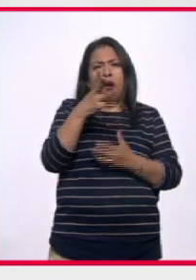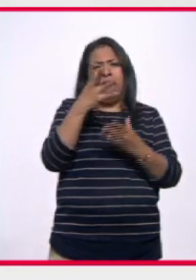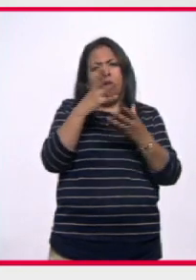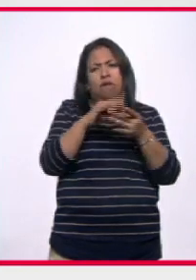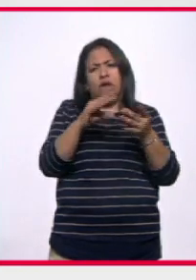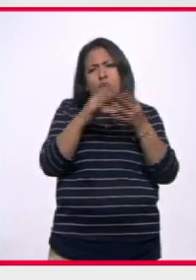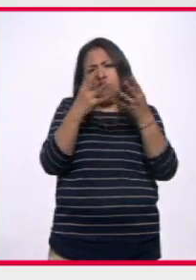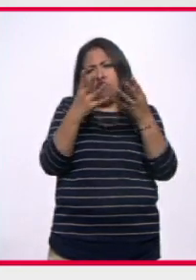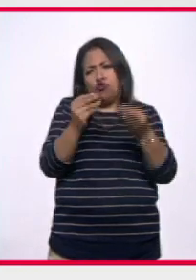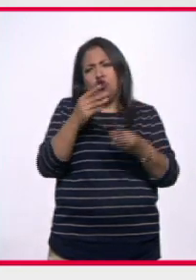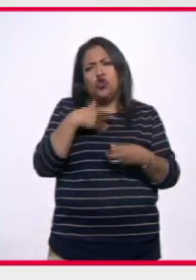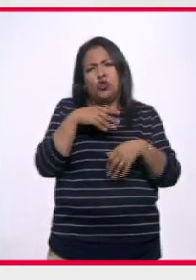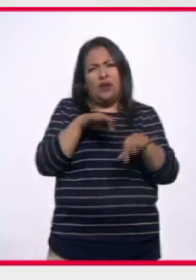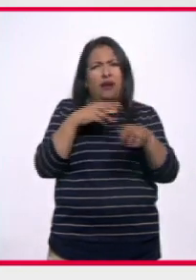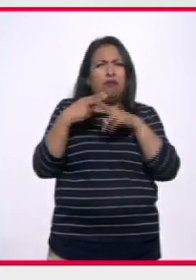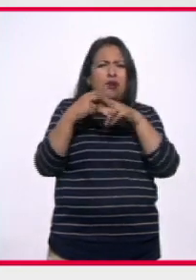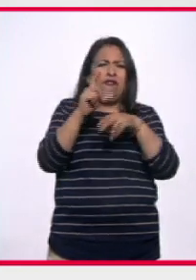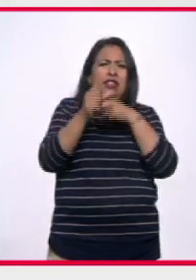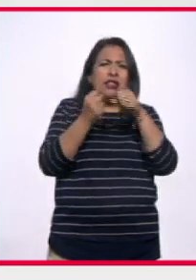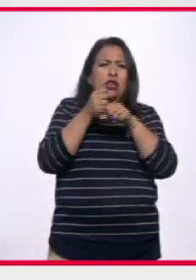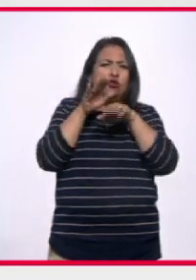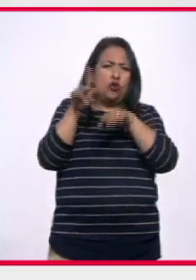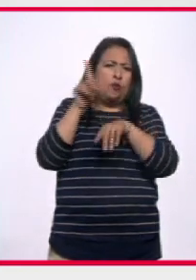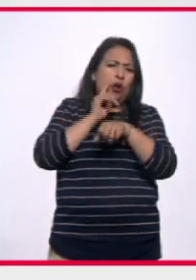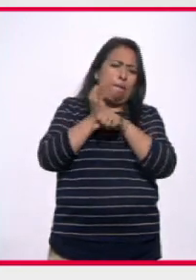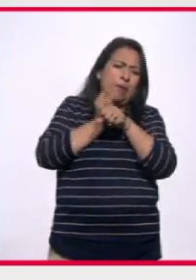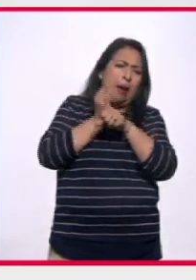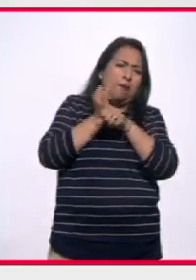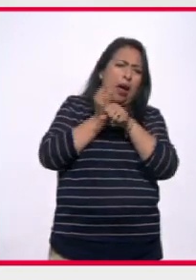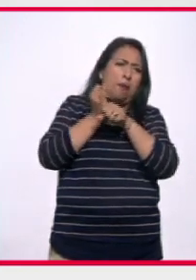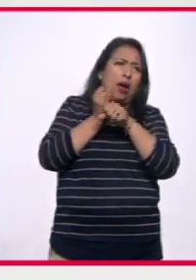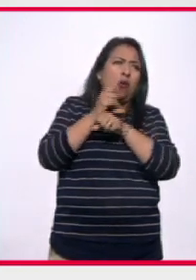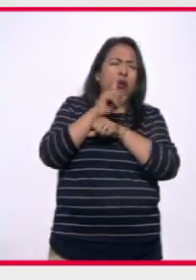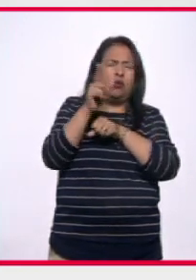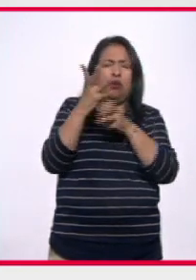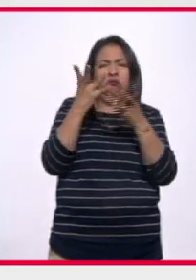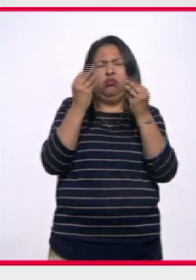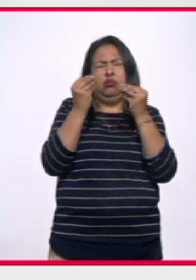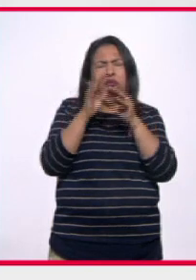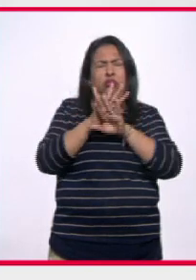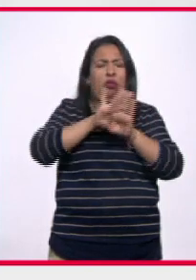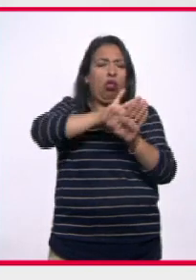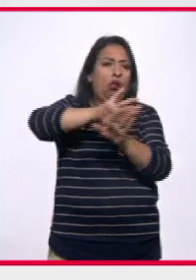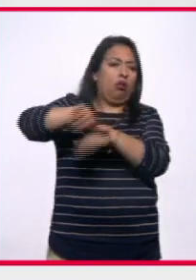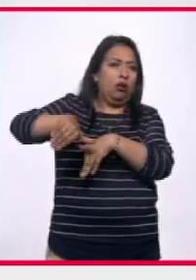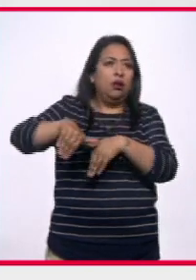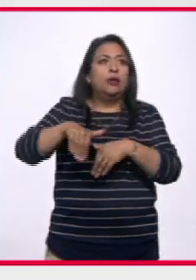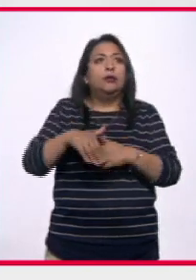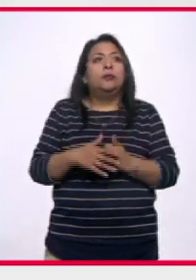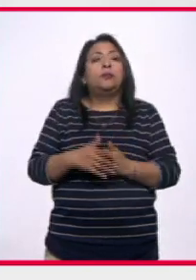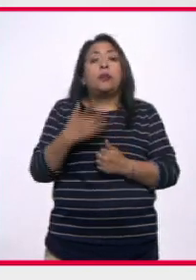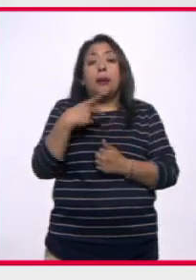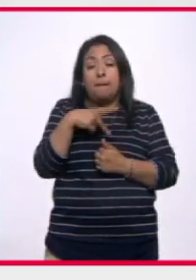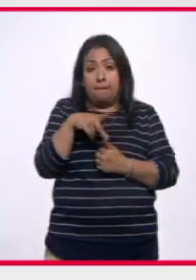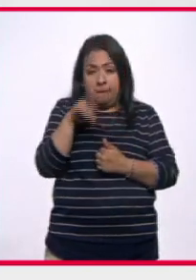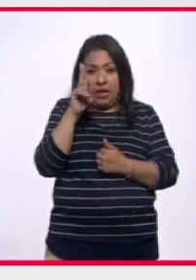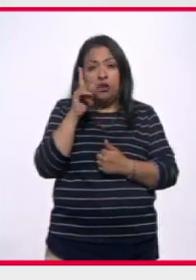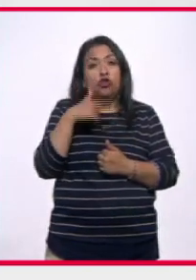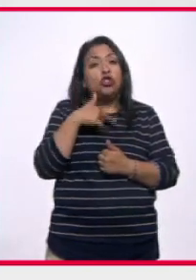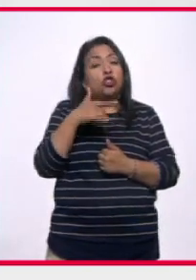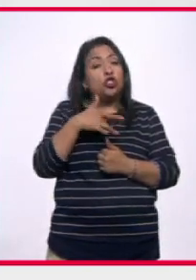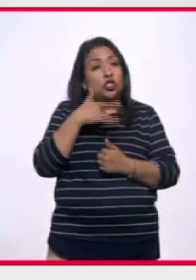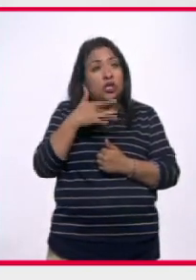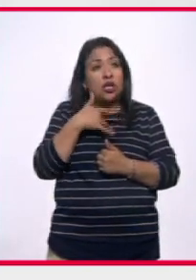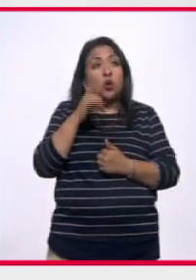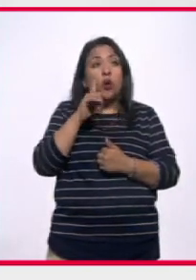yo estuve trabajando más de 20 años sobre ella y llegó un momento en que me saturé y dejé de trabajarla pero siento que